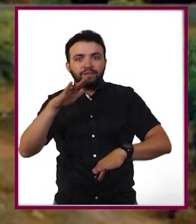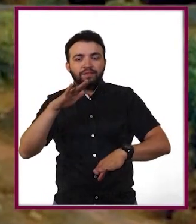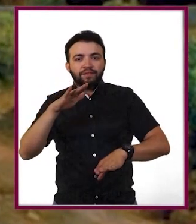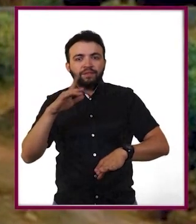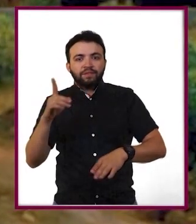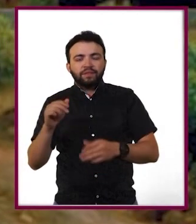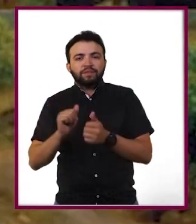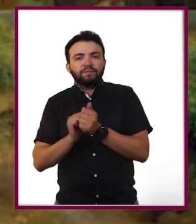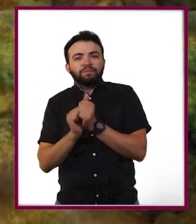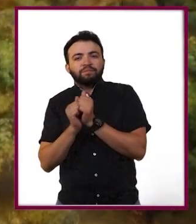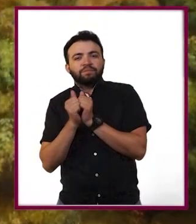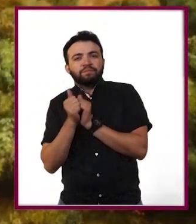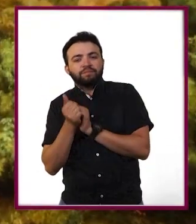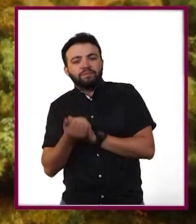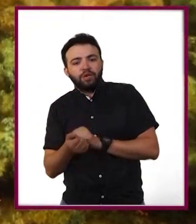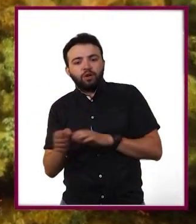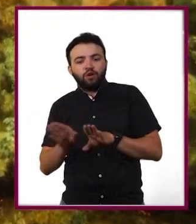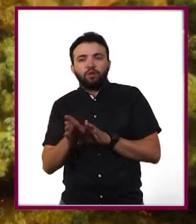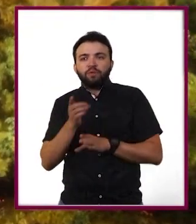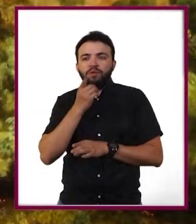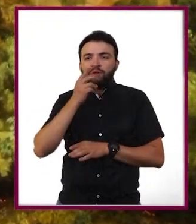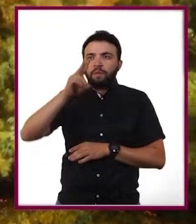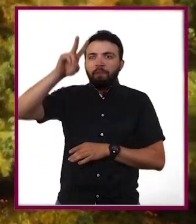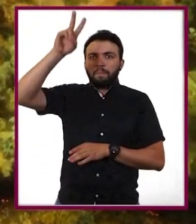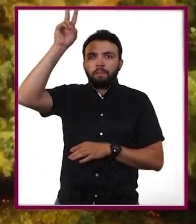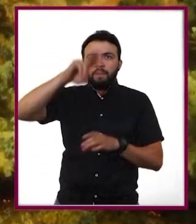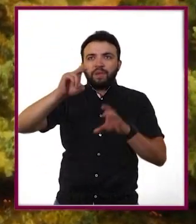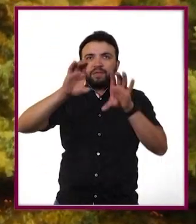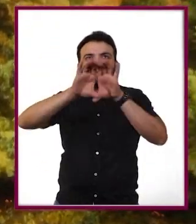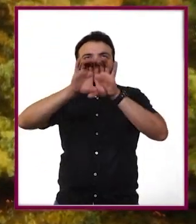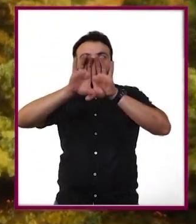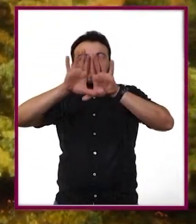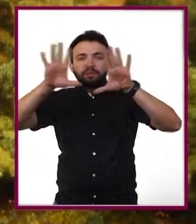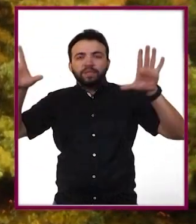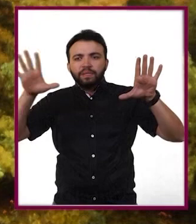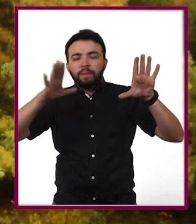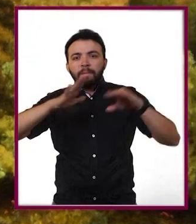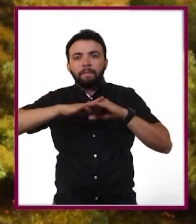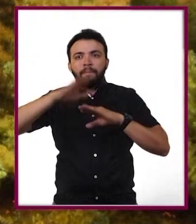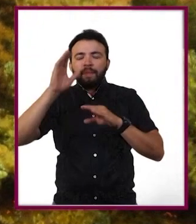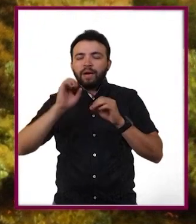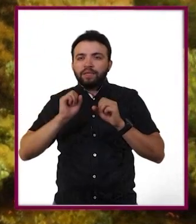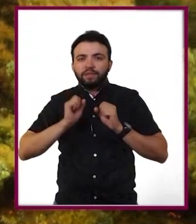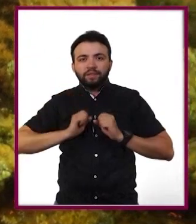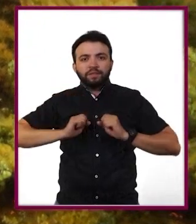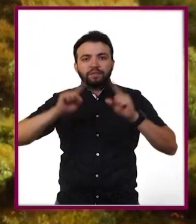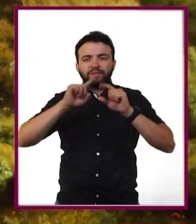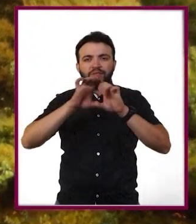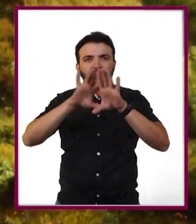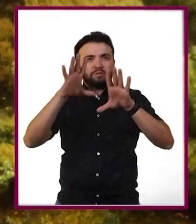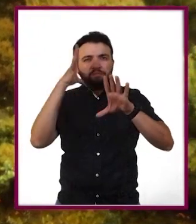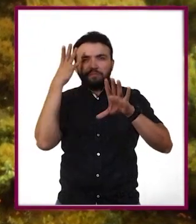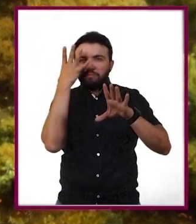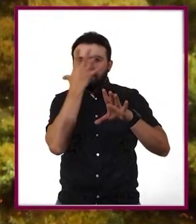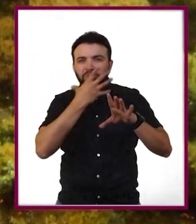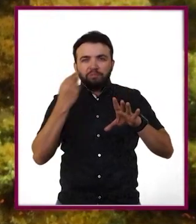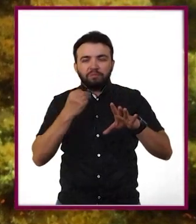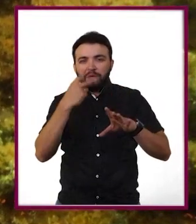los maestros, que son más almibarados, con más atardeceres más rojizos, y empieza a